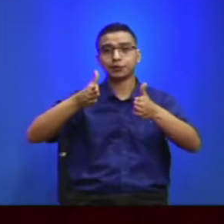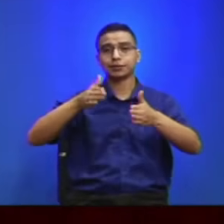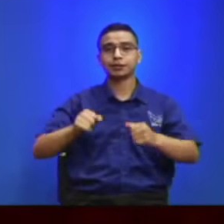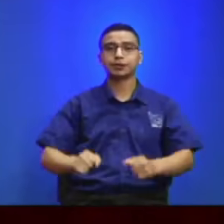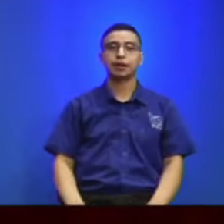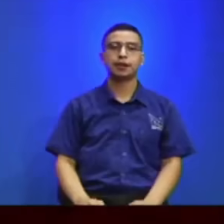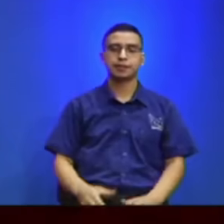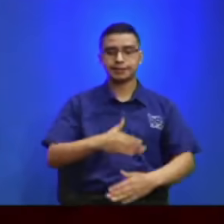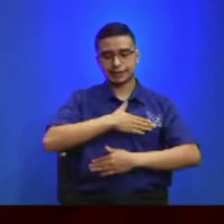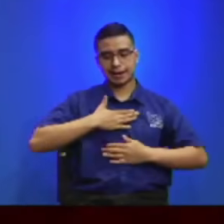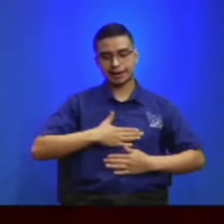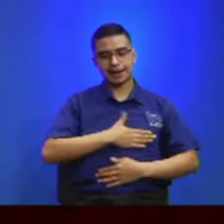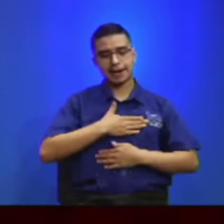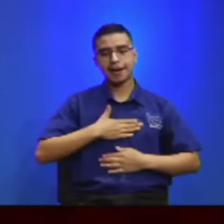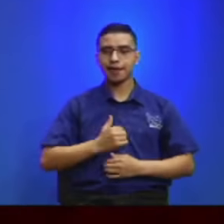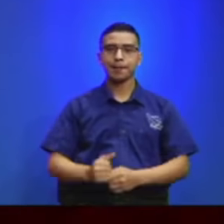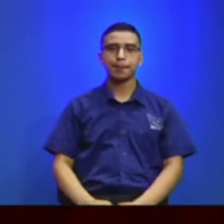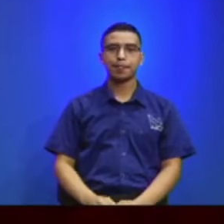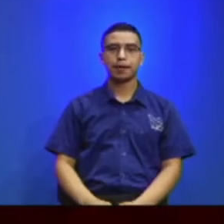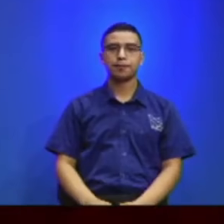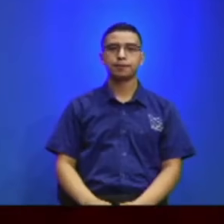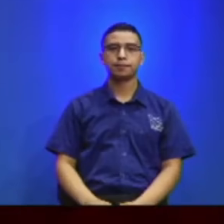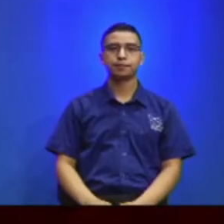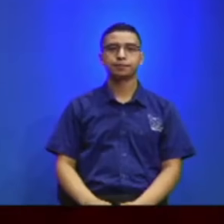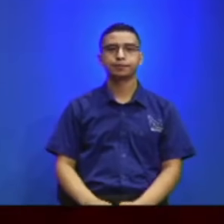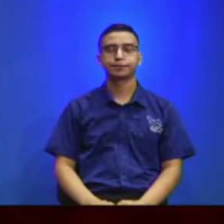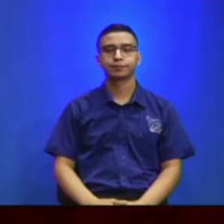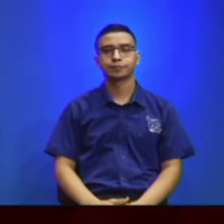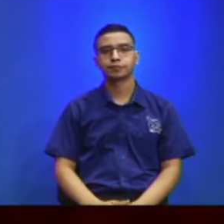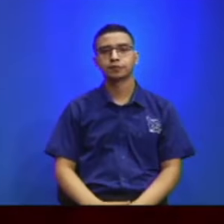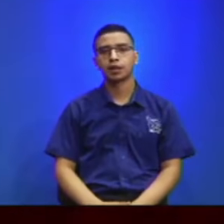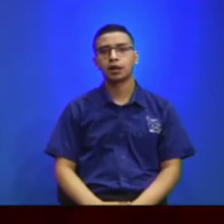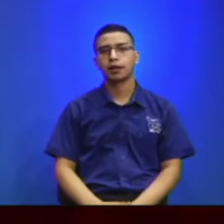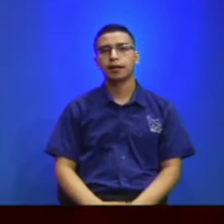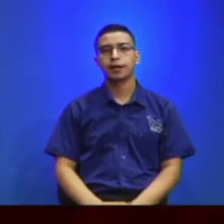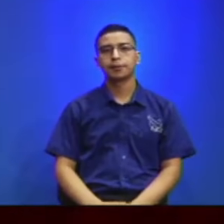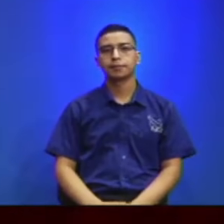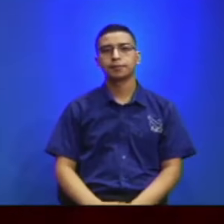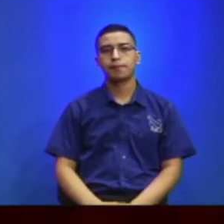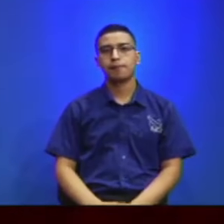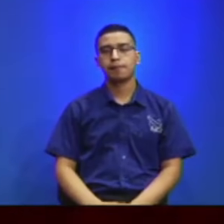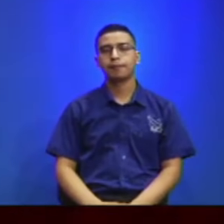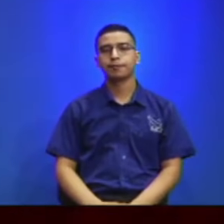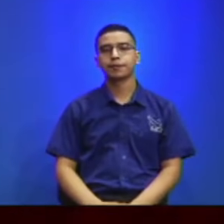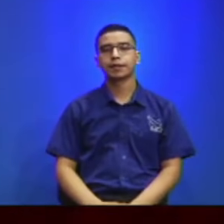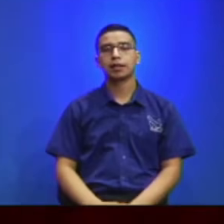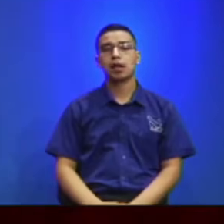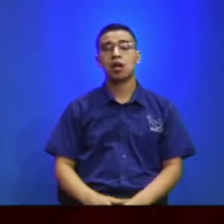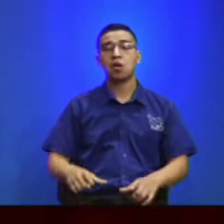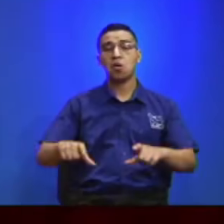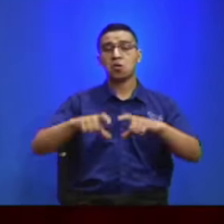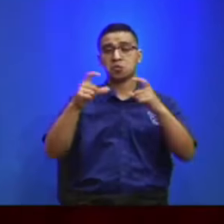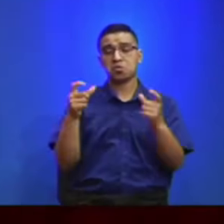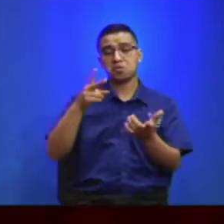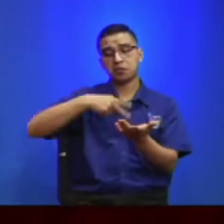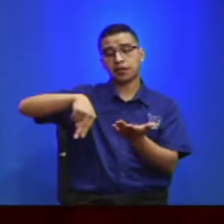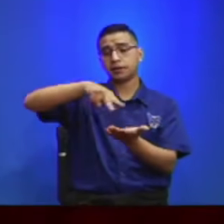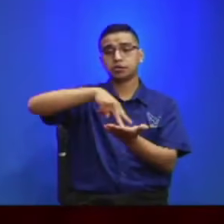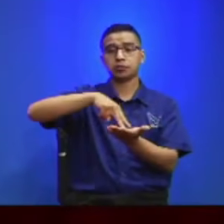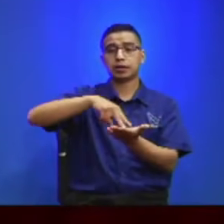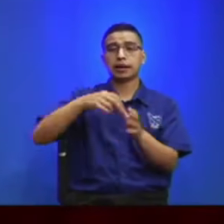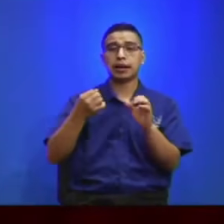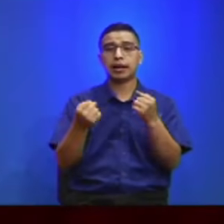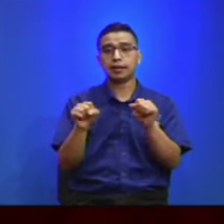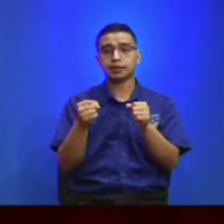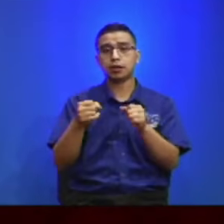pero francamente no se están deleitando por él y se los sigue diciendo el señor como nación que hubiera hecho justicia y